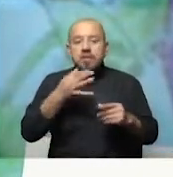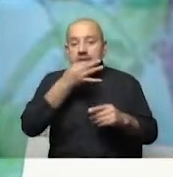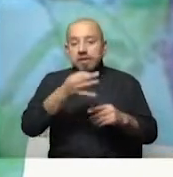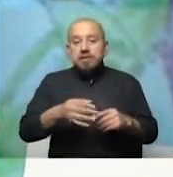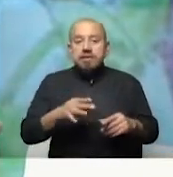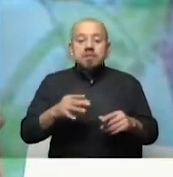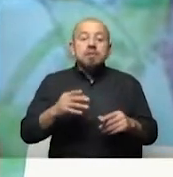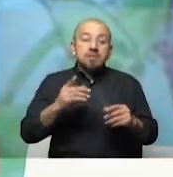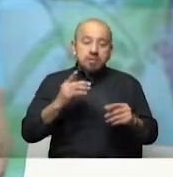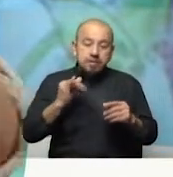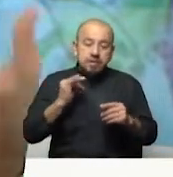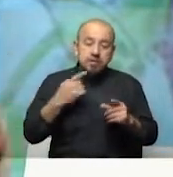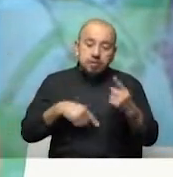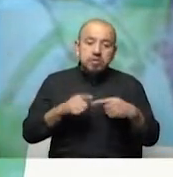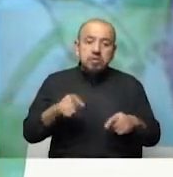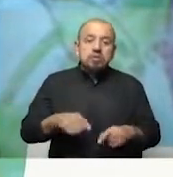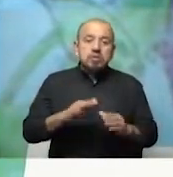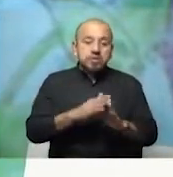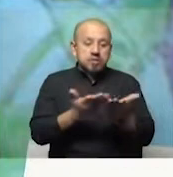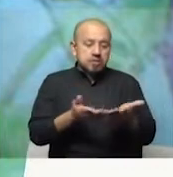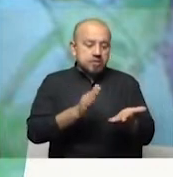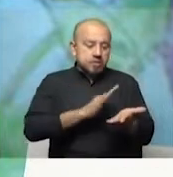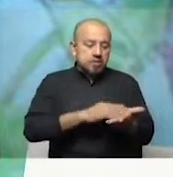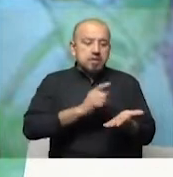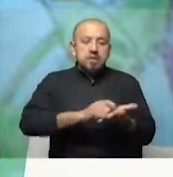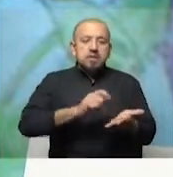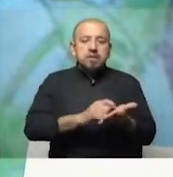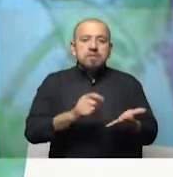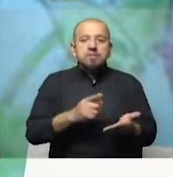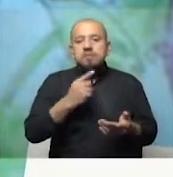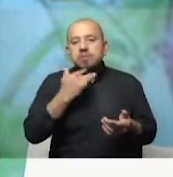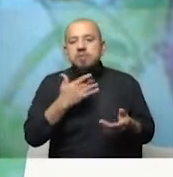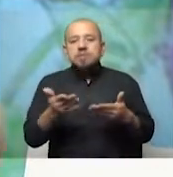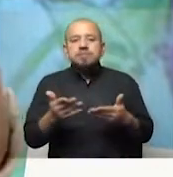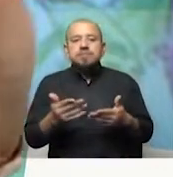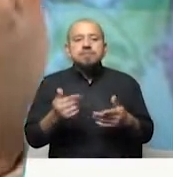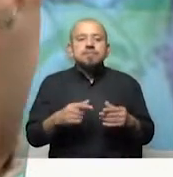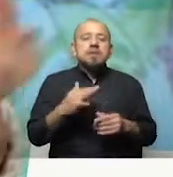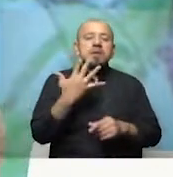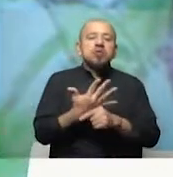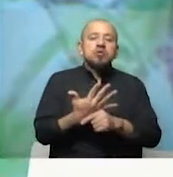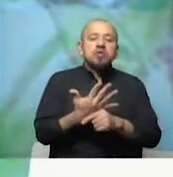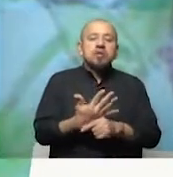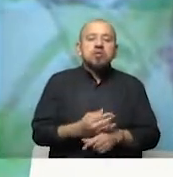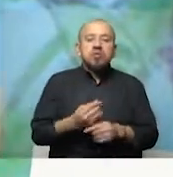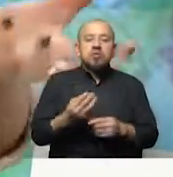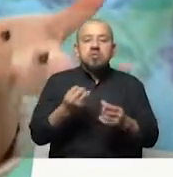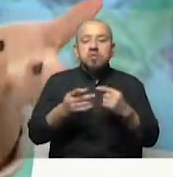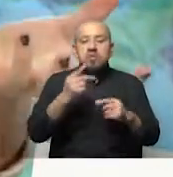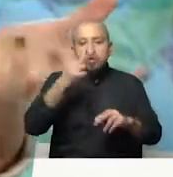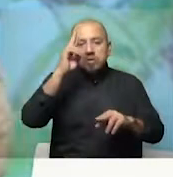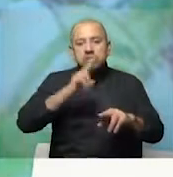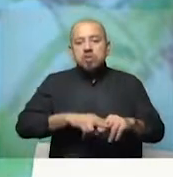esta mujer pero sí entonces en el libro parecían cosas como con cinco vallas de esta planta usted mata un hombre